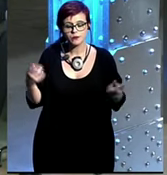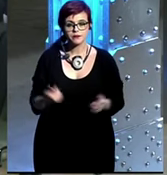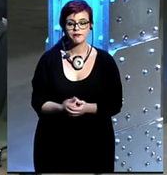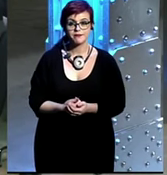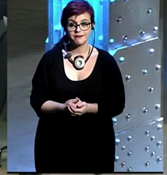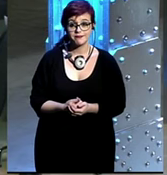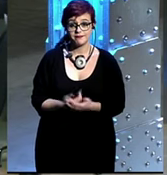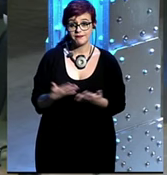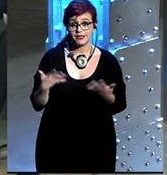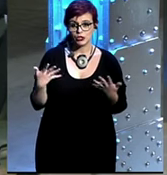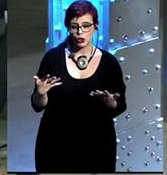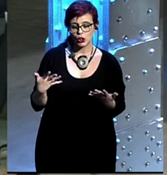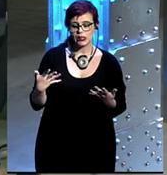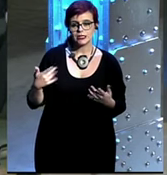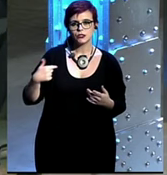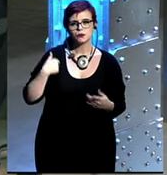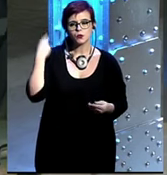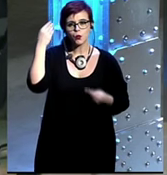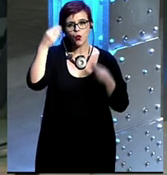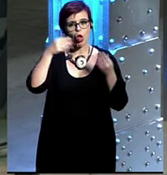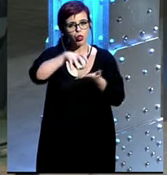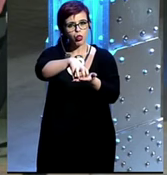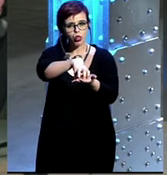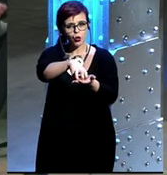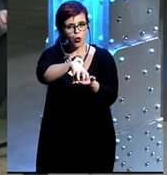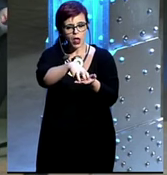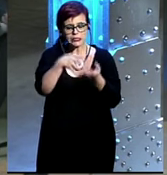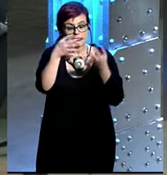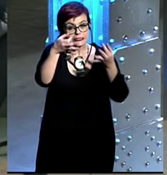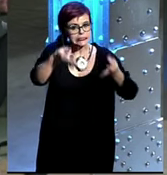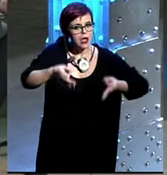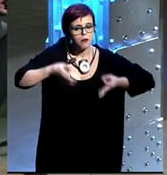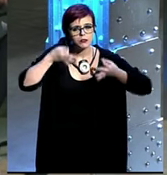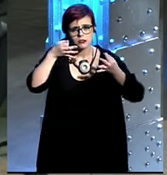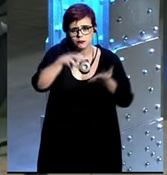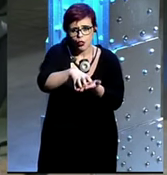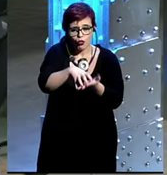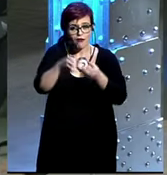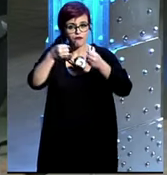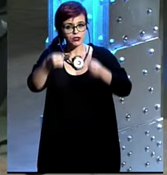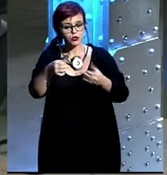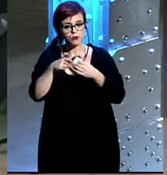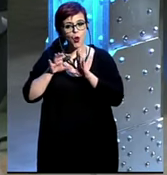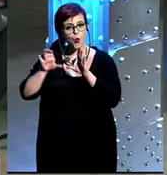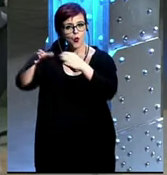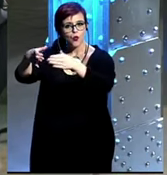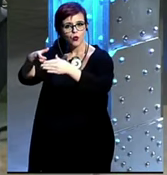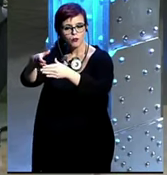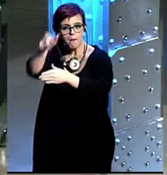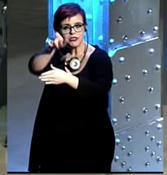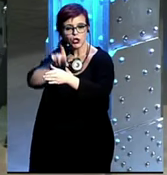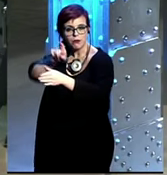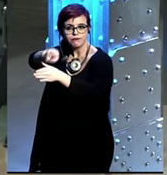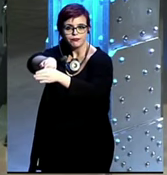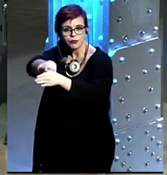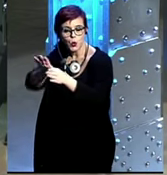Un gran dilema que se plantea con muchas de estas personas que pertenecen a un grupo determinado